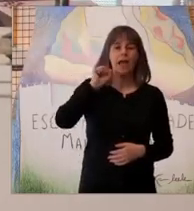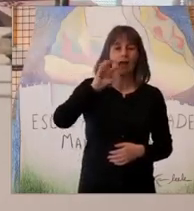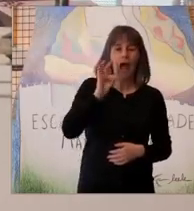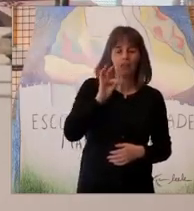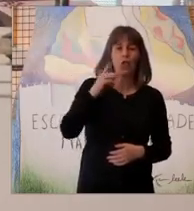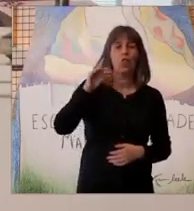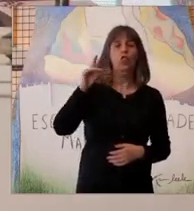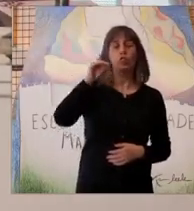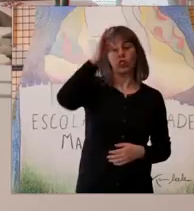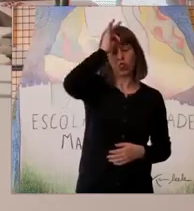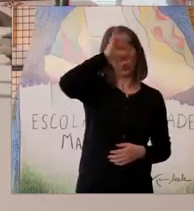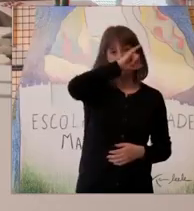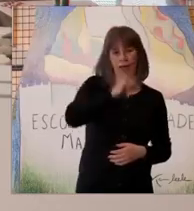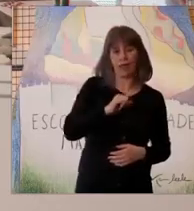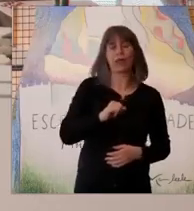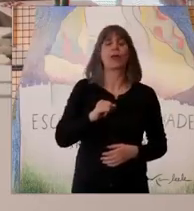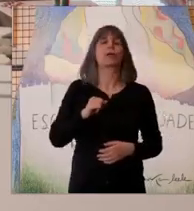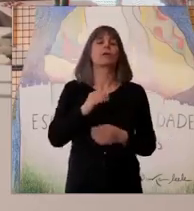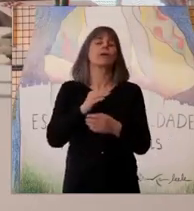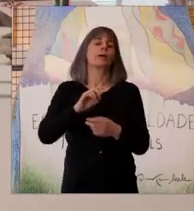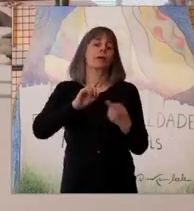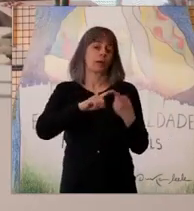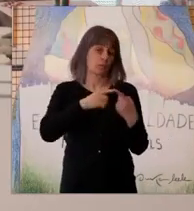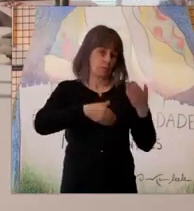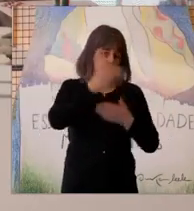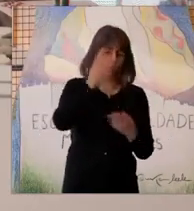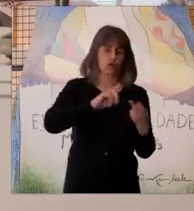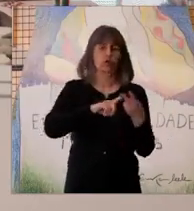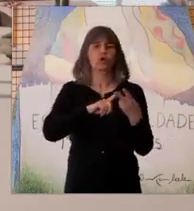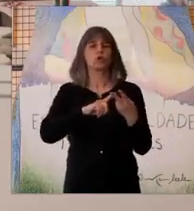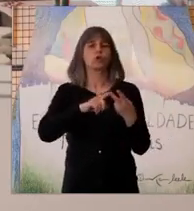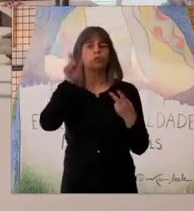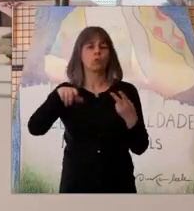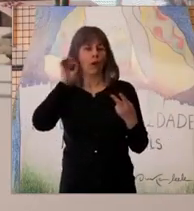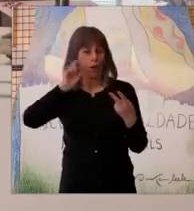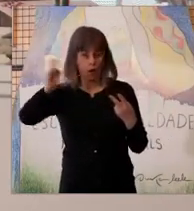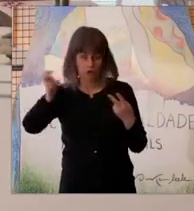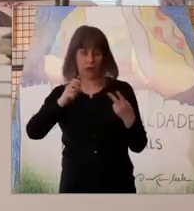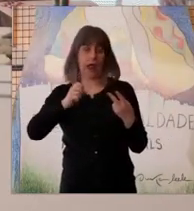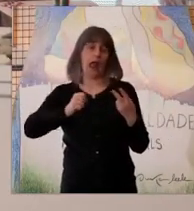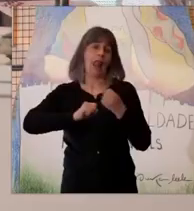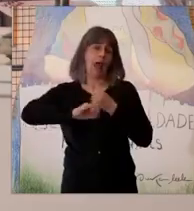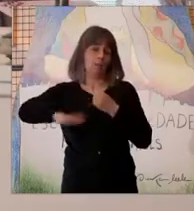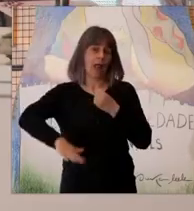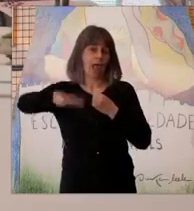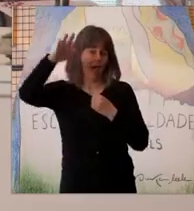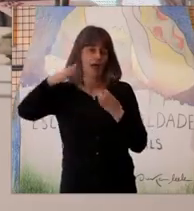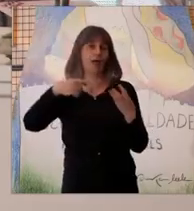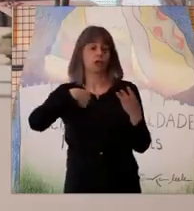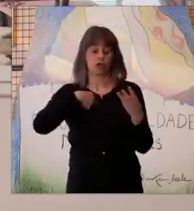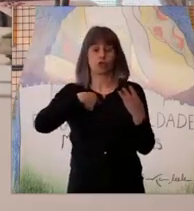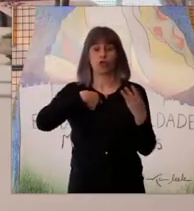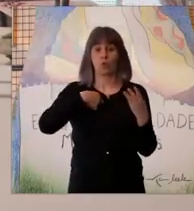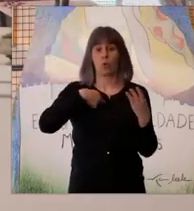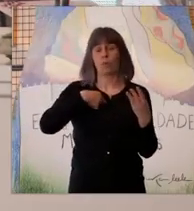Magda bandera en la marea y yo a como medios nacionales y luego había pues algunas